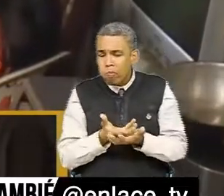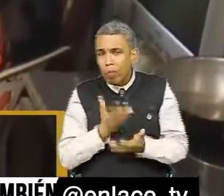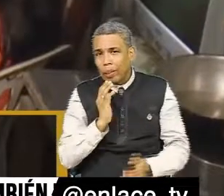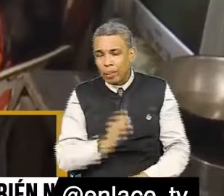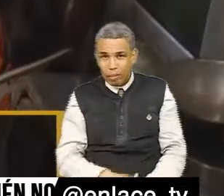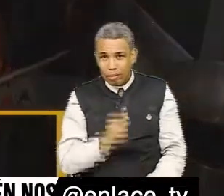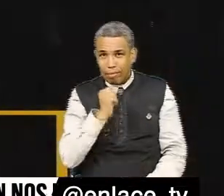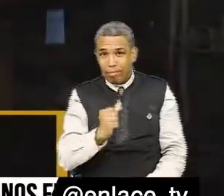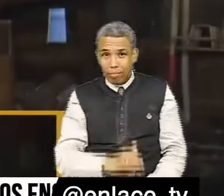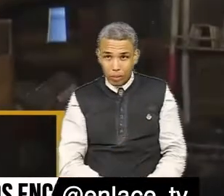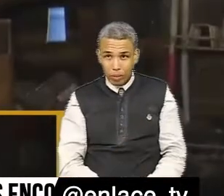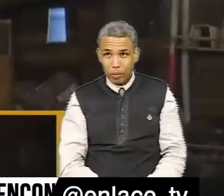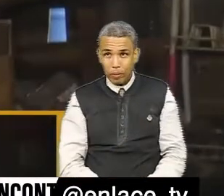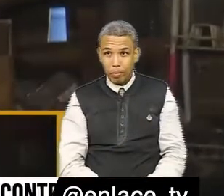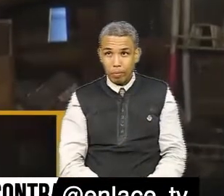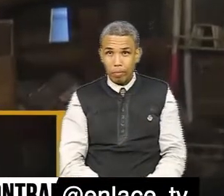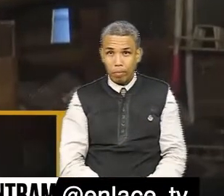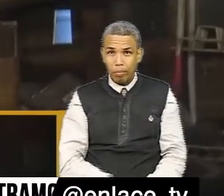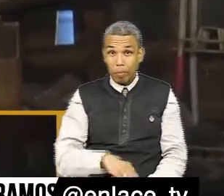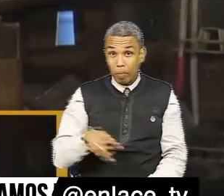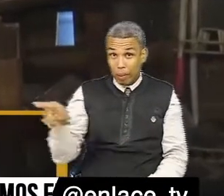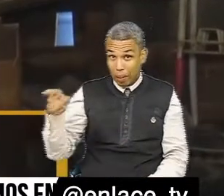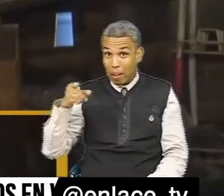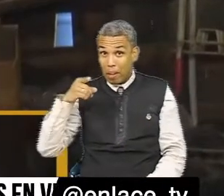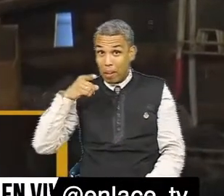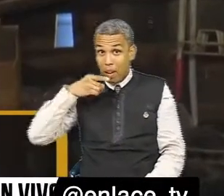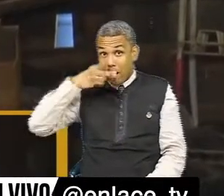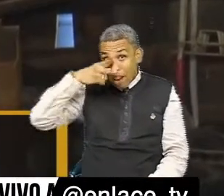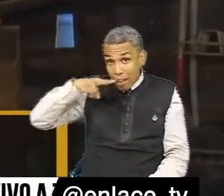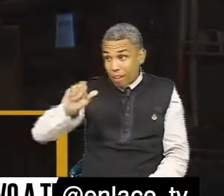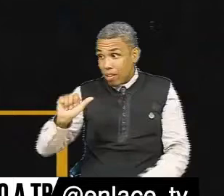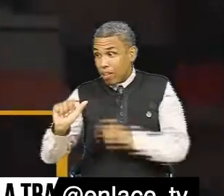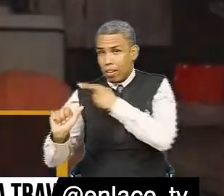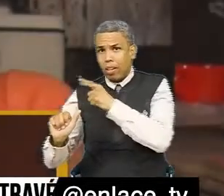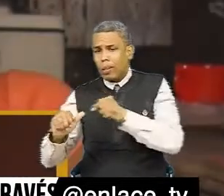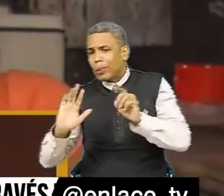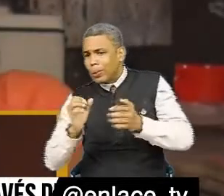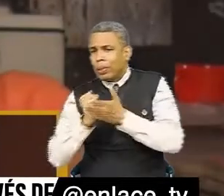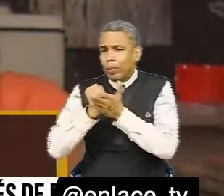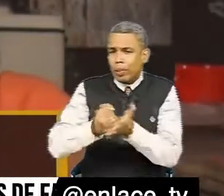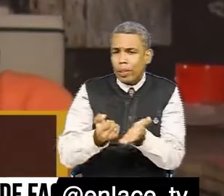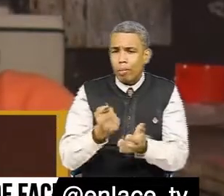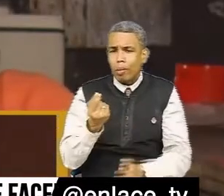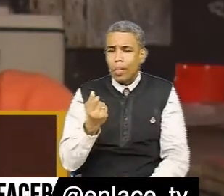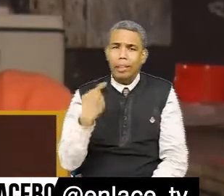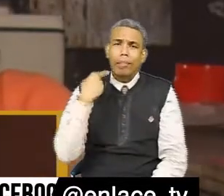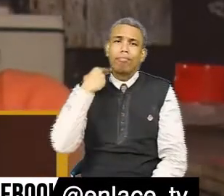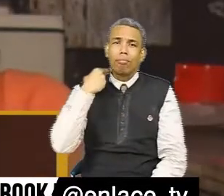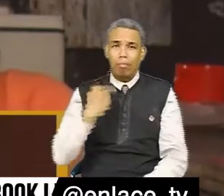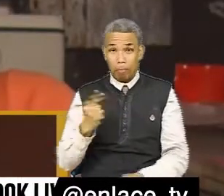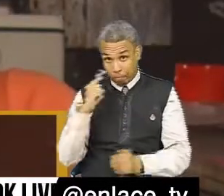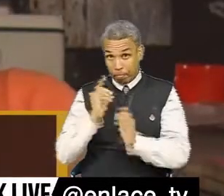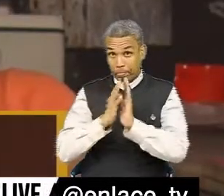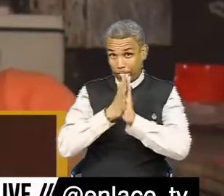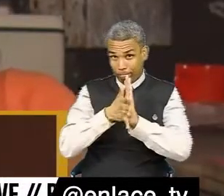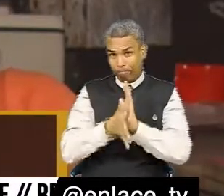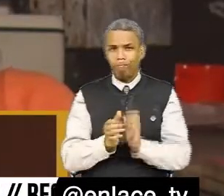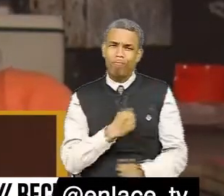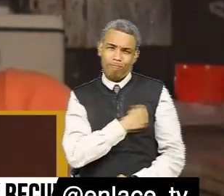una de sus hijas intenta dentro de lo poco ayudarlos pero lo que ganan no es suficiente acudimos a ustedes sí